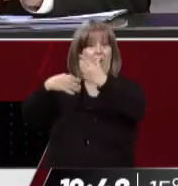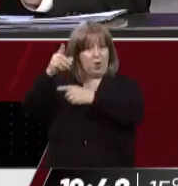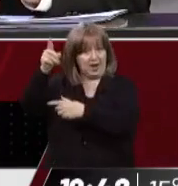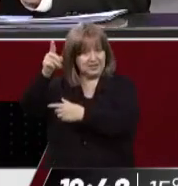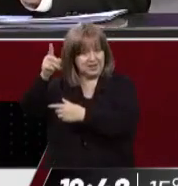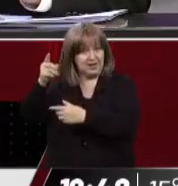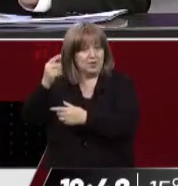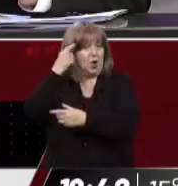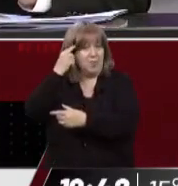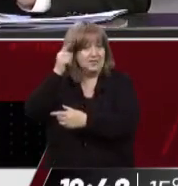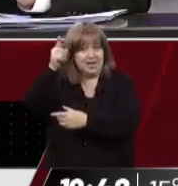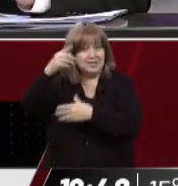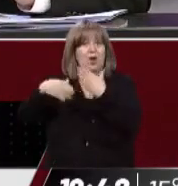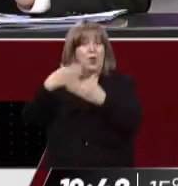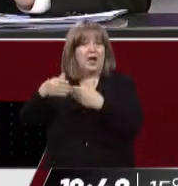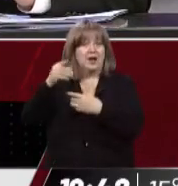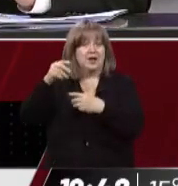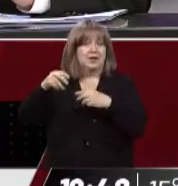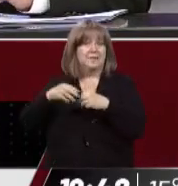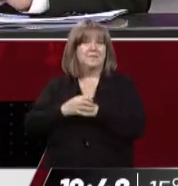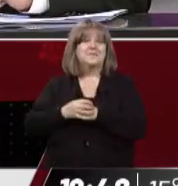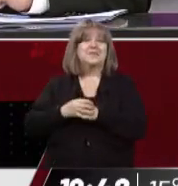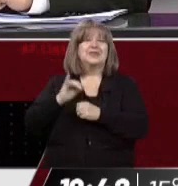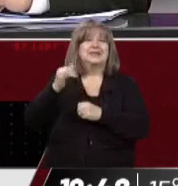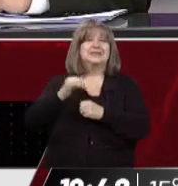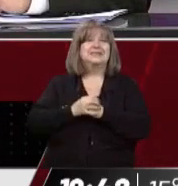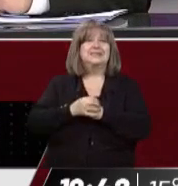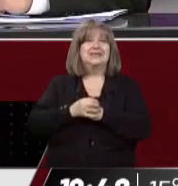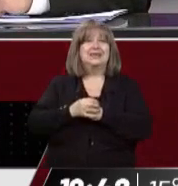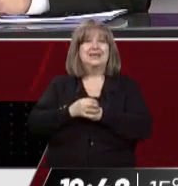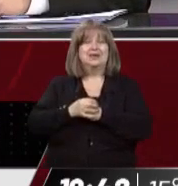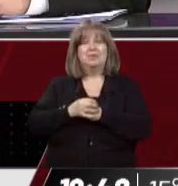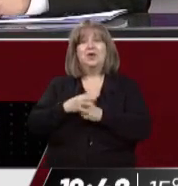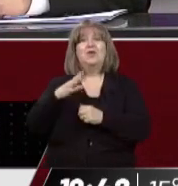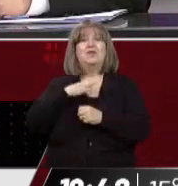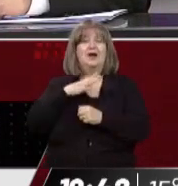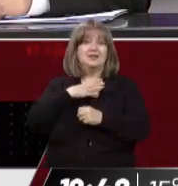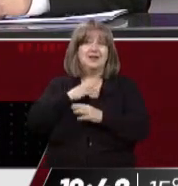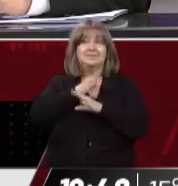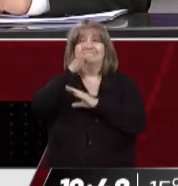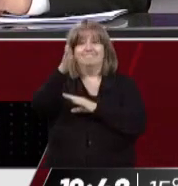probarte allá? Sí, sí, pero todavía no he tenido la oportunidad de ir a, así...